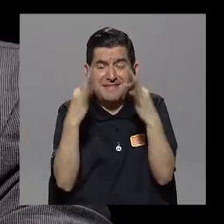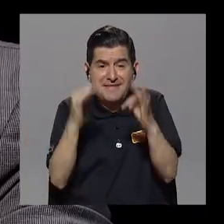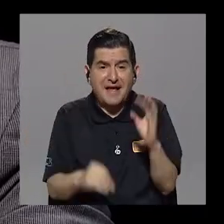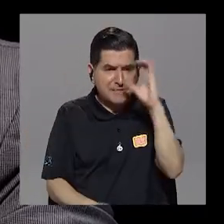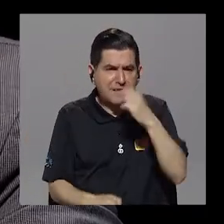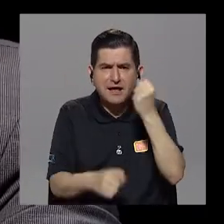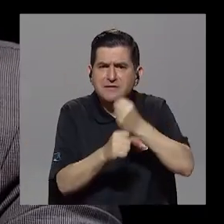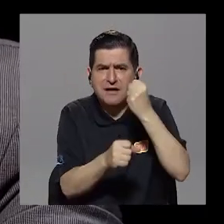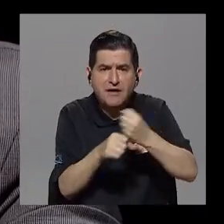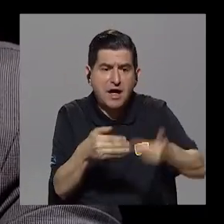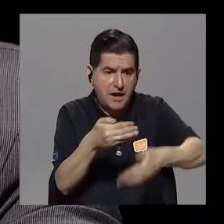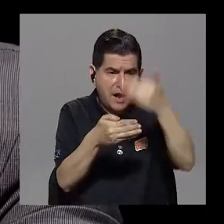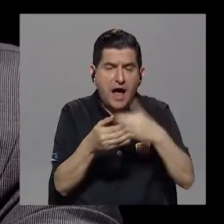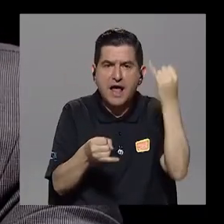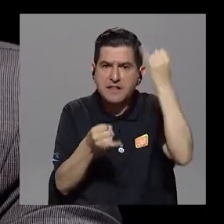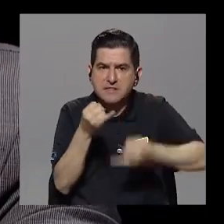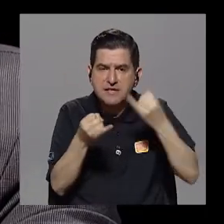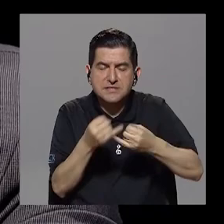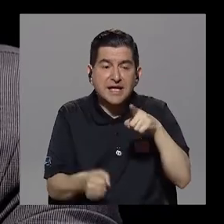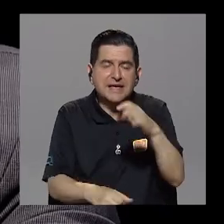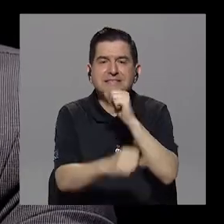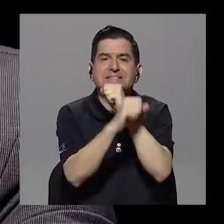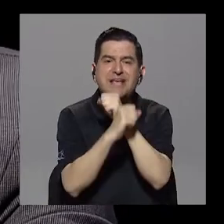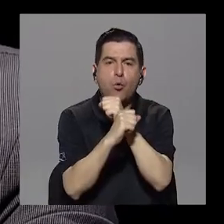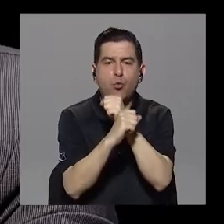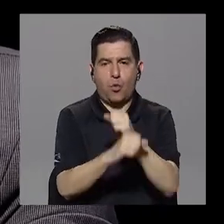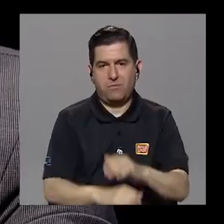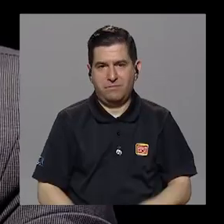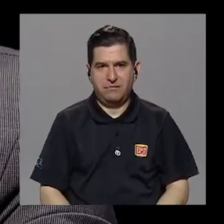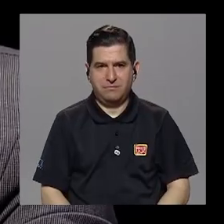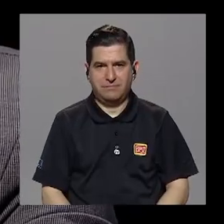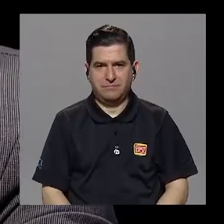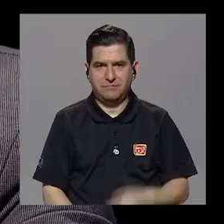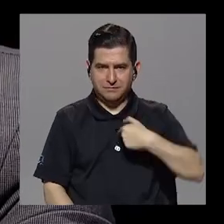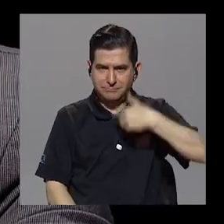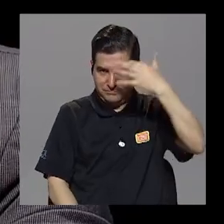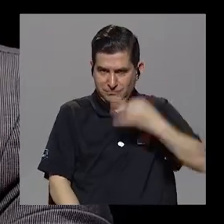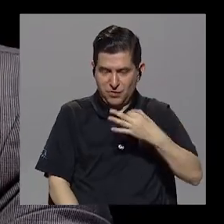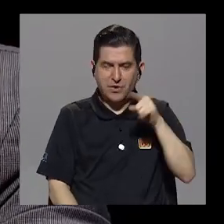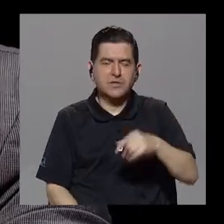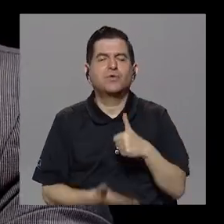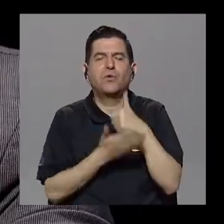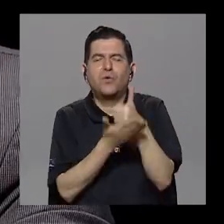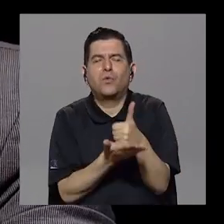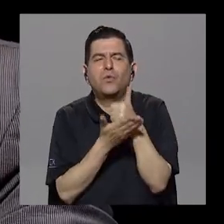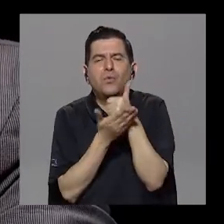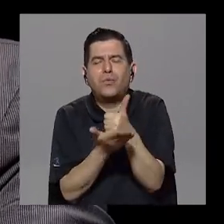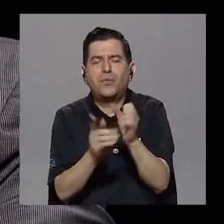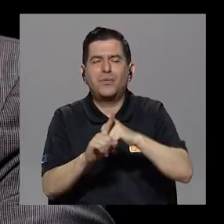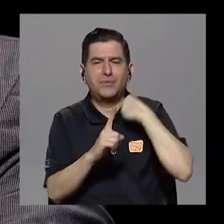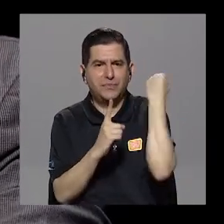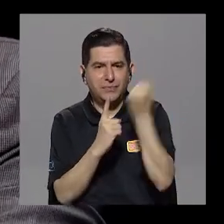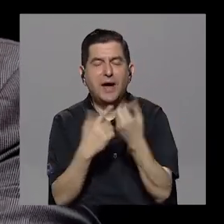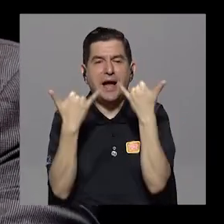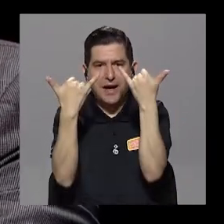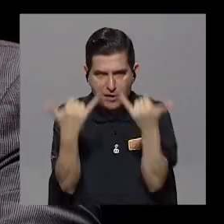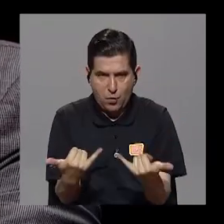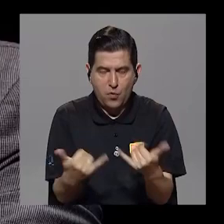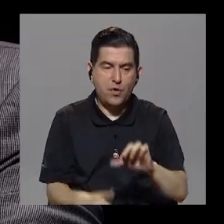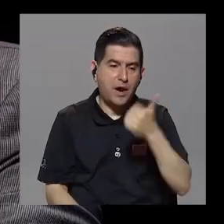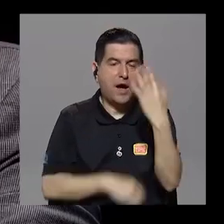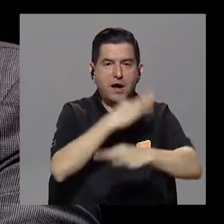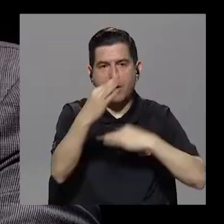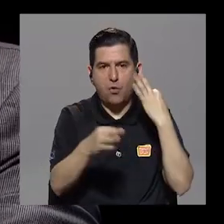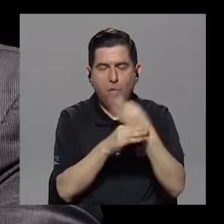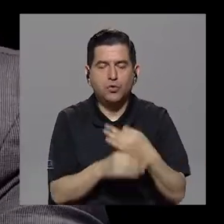conseguir empleo antes de que se le acabe el seguro. Y eso para mí aliviaría muchas de las situaciones. Ahora, existe otro